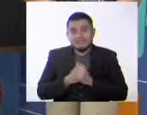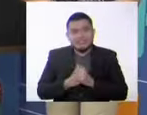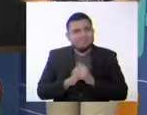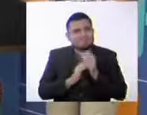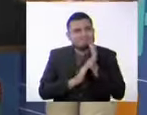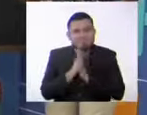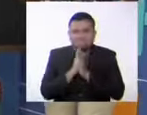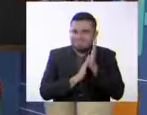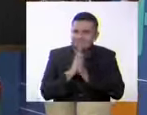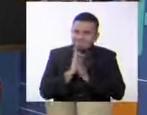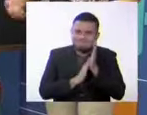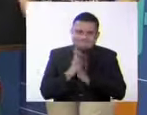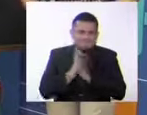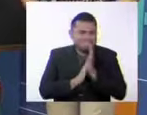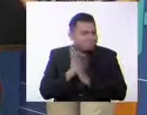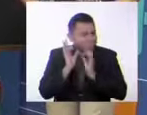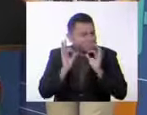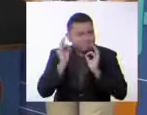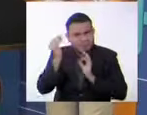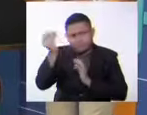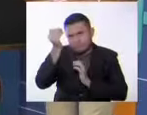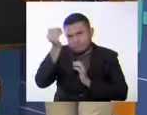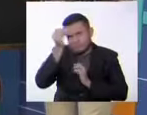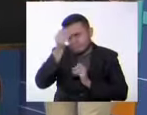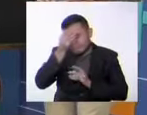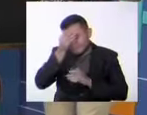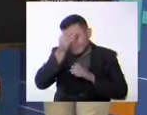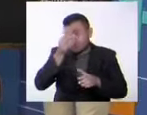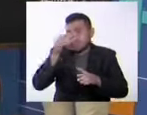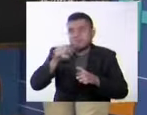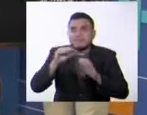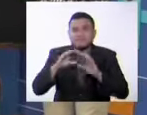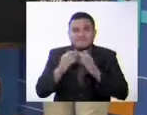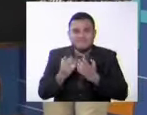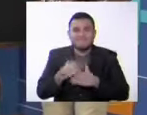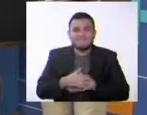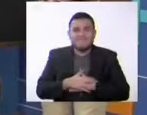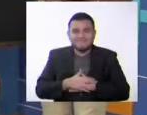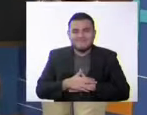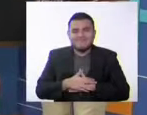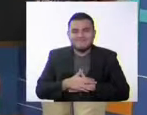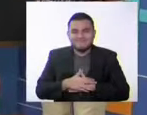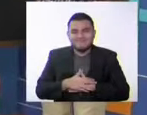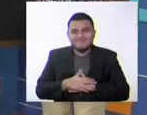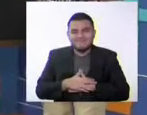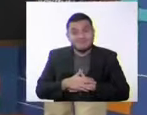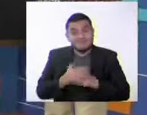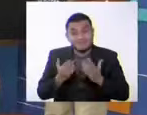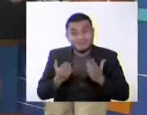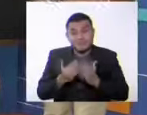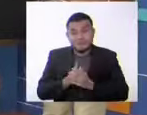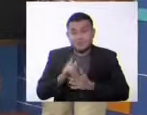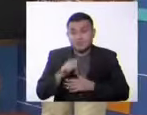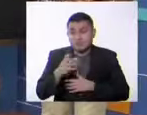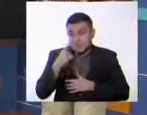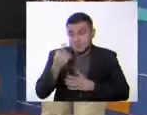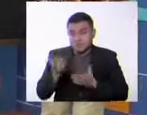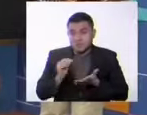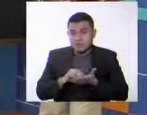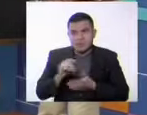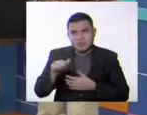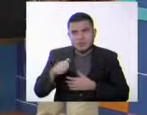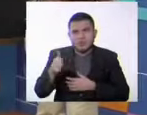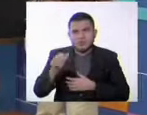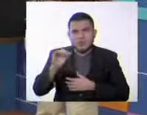interesante, muy educativo esta clase de la noción de cambio. Así que, mi modo, Luis, ¿cuándo nos vemos? nos vemos el